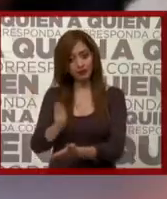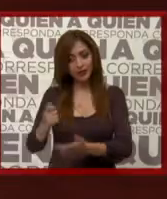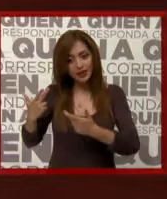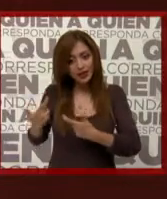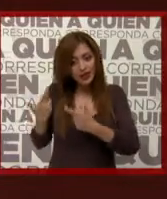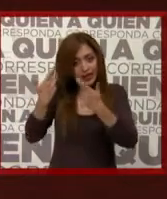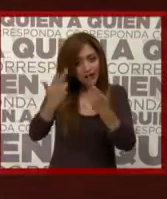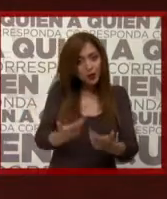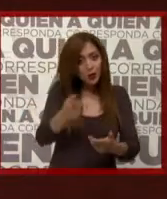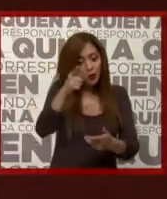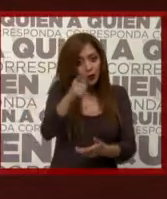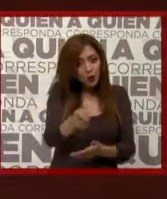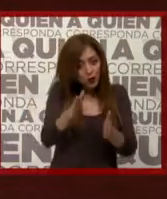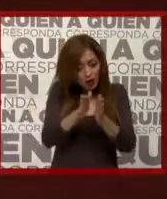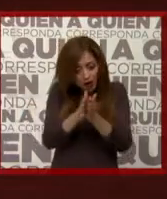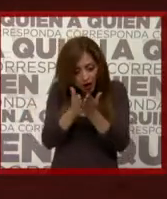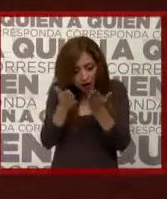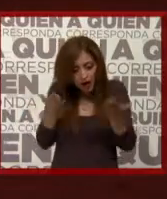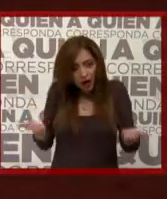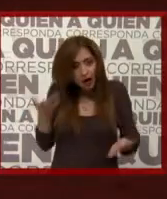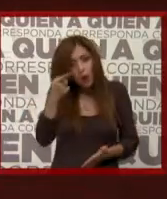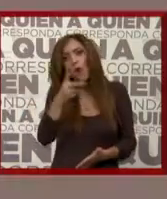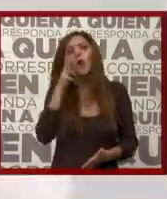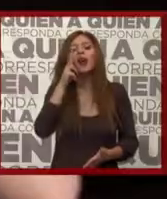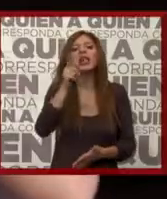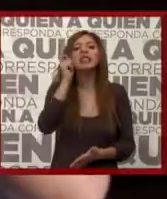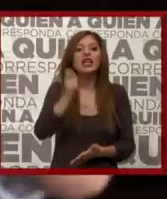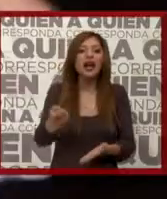Que lo abras, sale y veas qué hay ahí adentro.